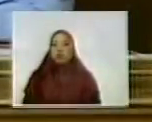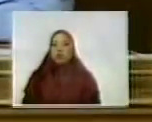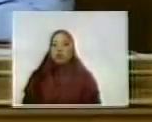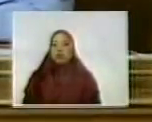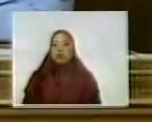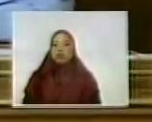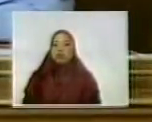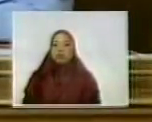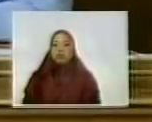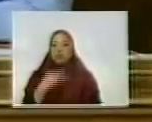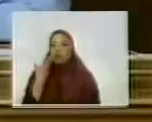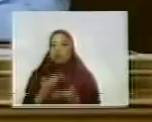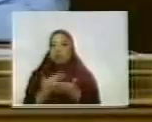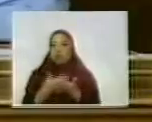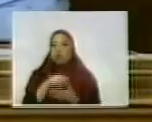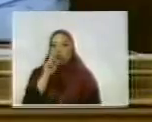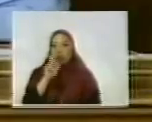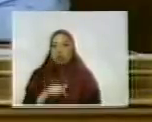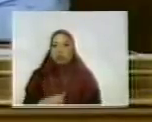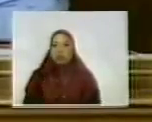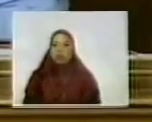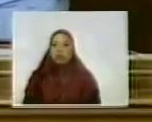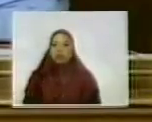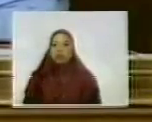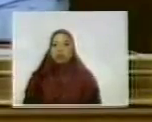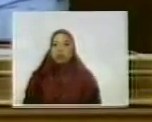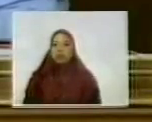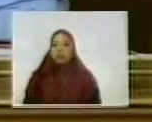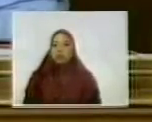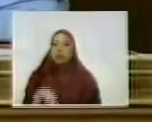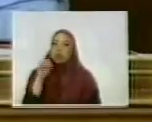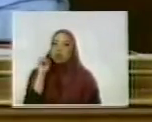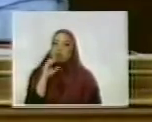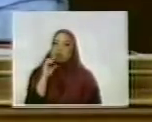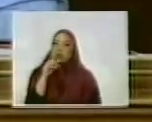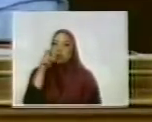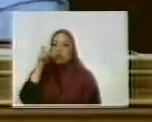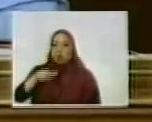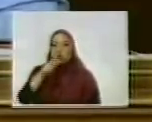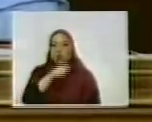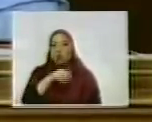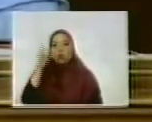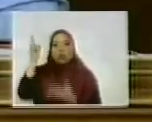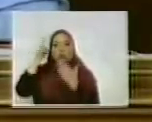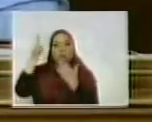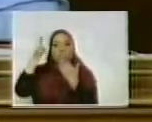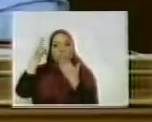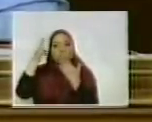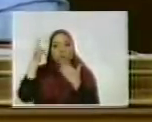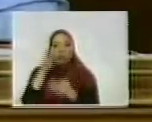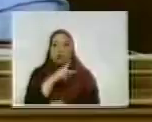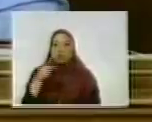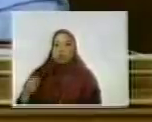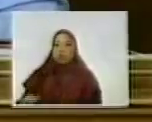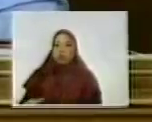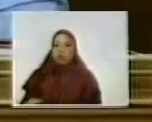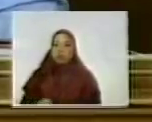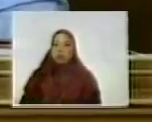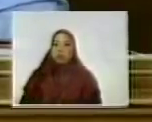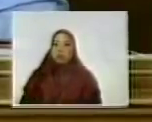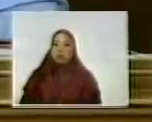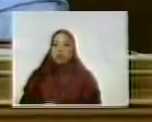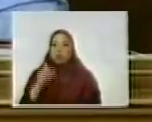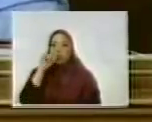Se está proponiendo también para la Comisión Permanente de Pueblos y Comunidades Indígenas de vicepresidente al